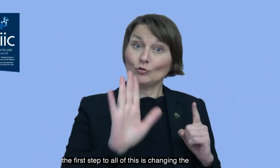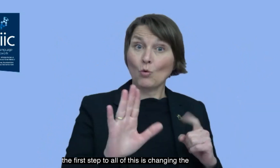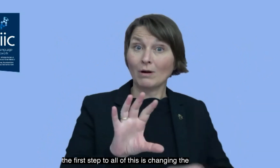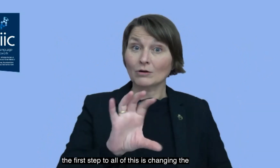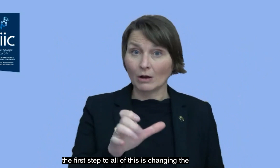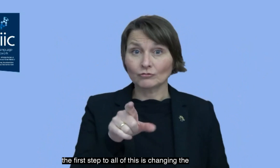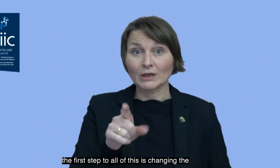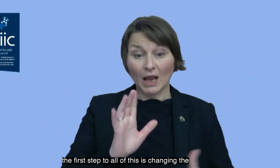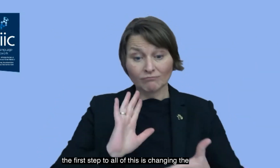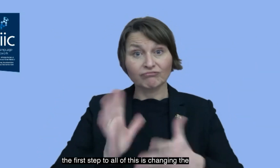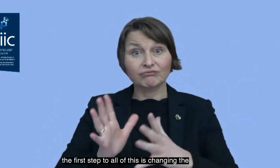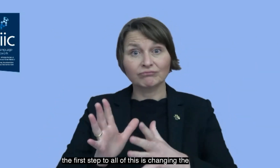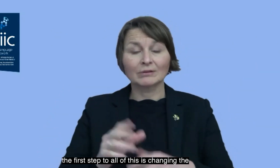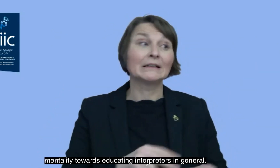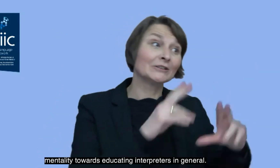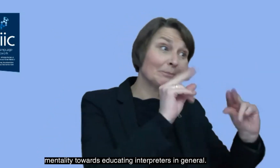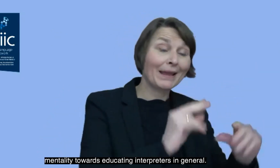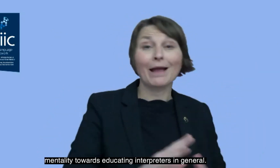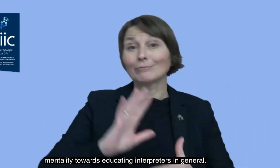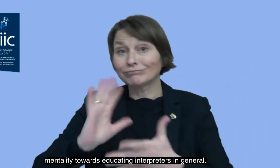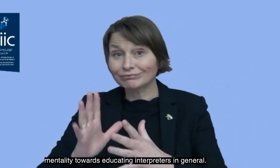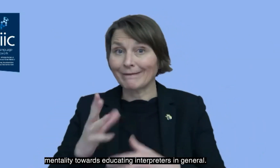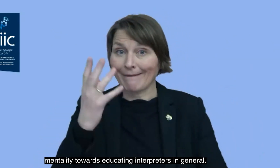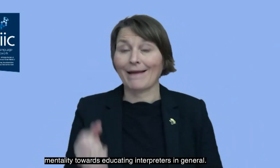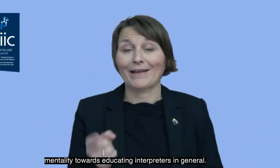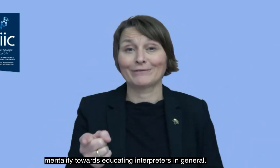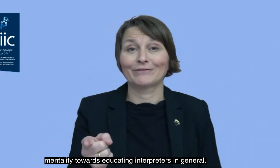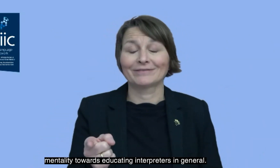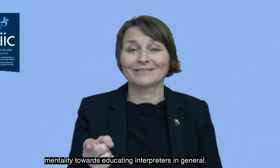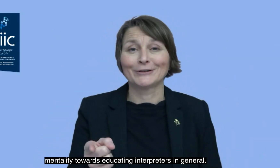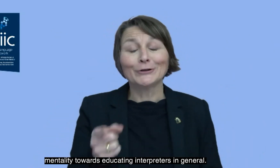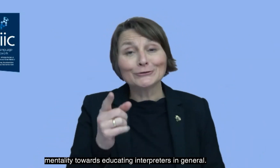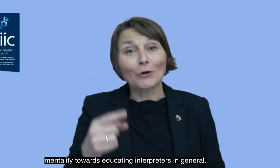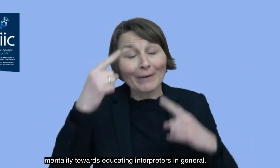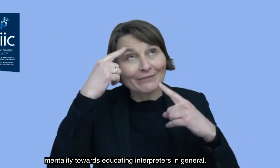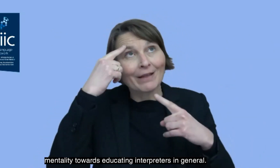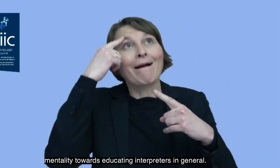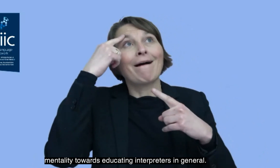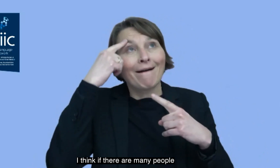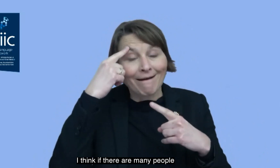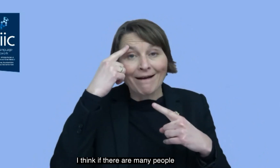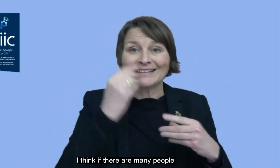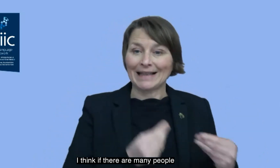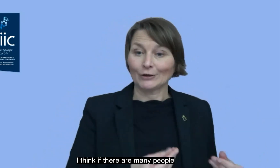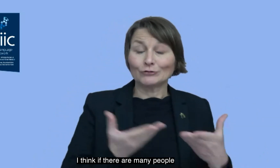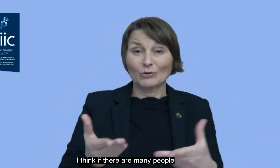es decir, en términos de cómo formamos a los intérpretes en general.